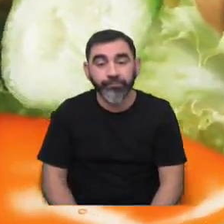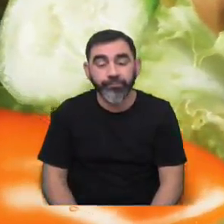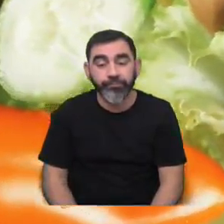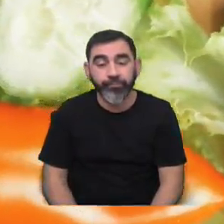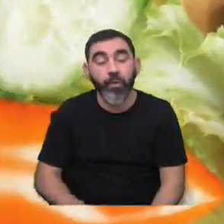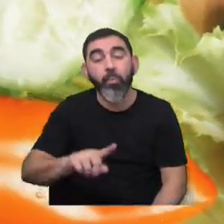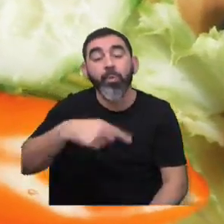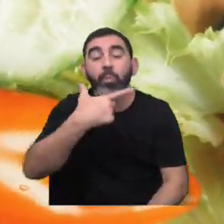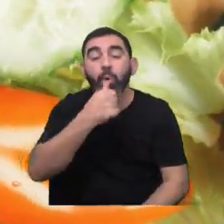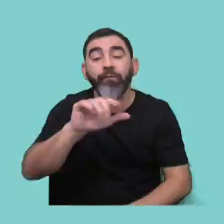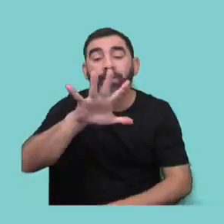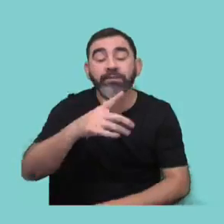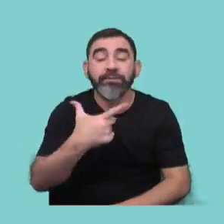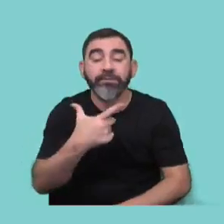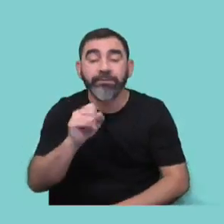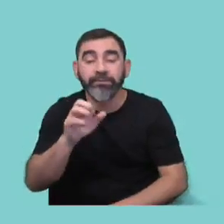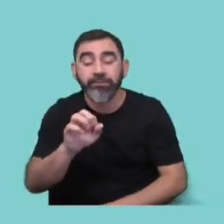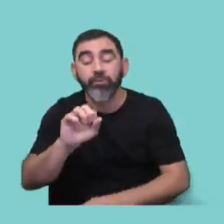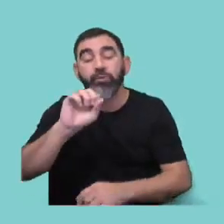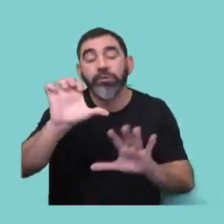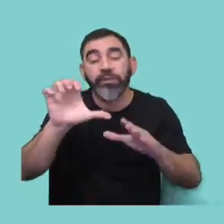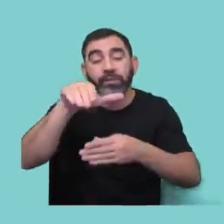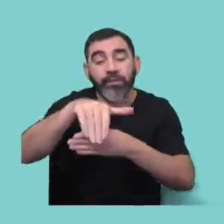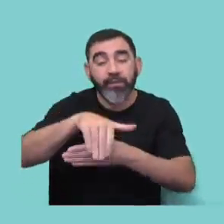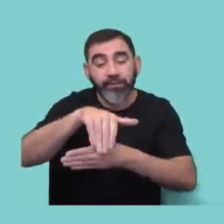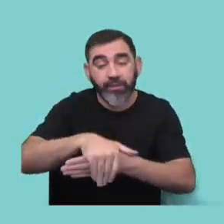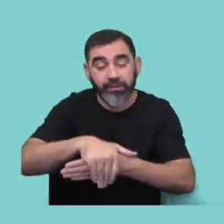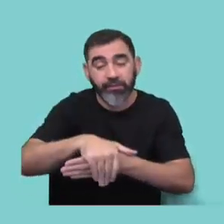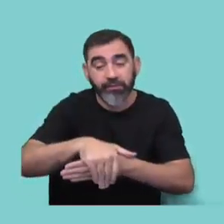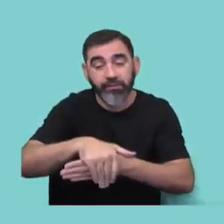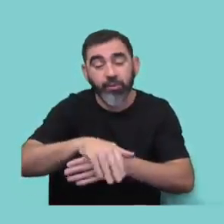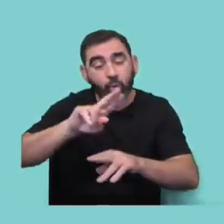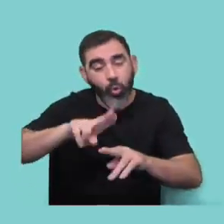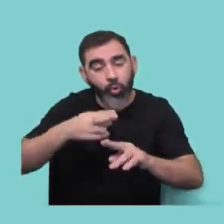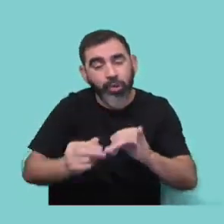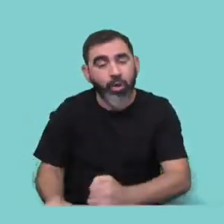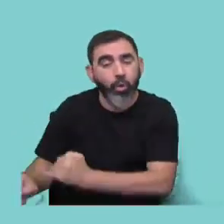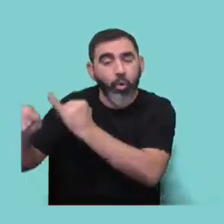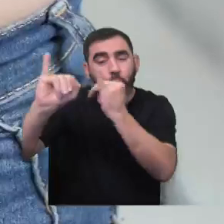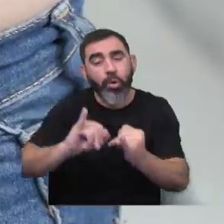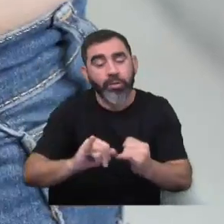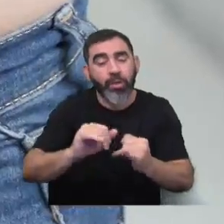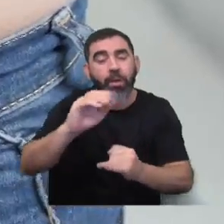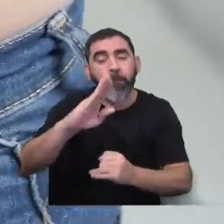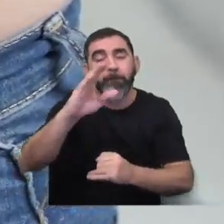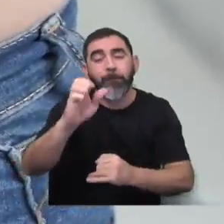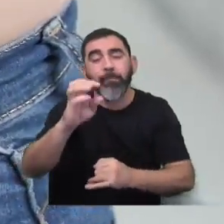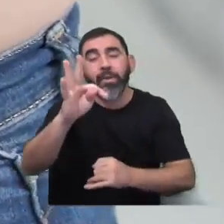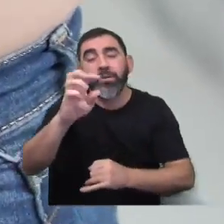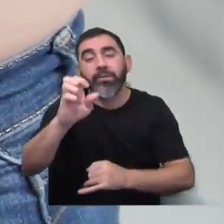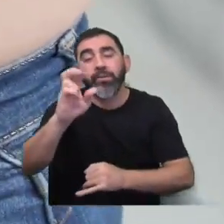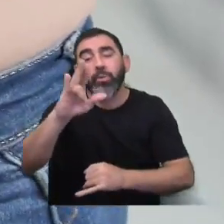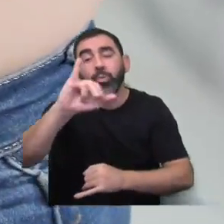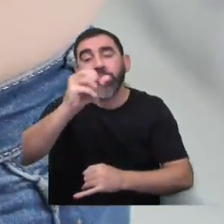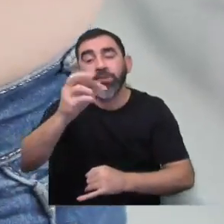El próximo jueves 5 de septiembre a las 18 horas se realizará una nueva jornada del Pasteurizarte. En esta oportunidad se